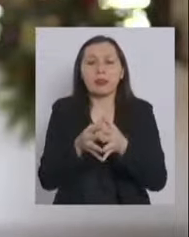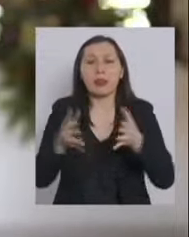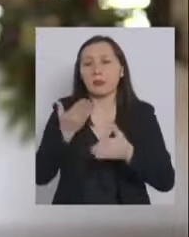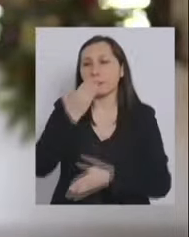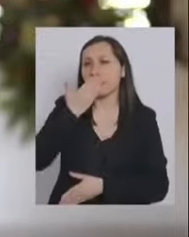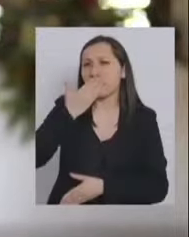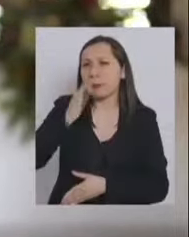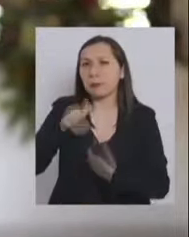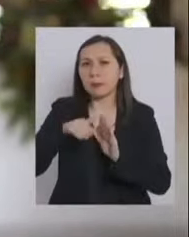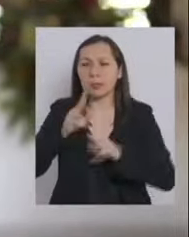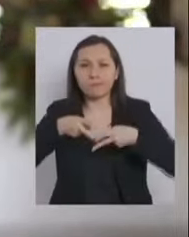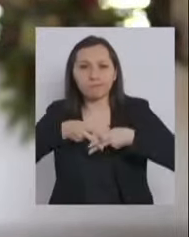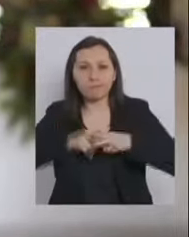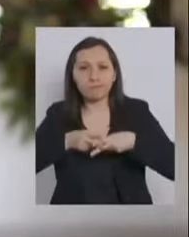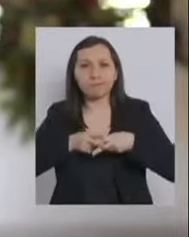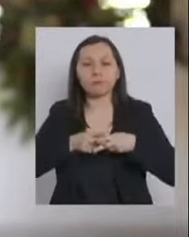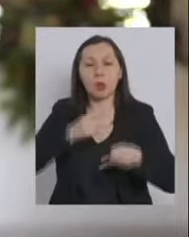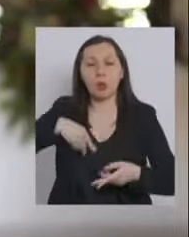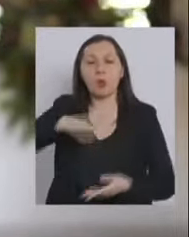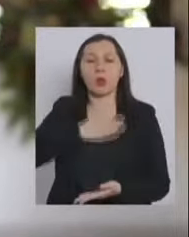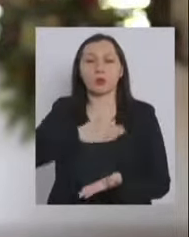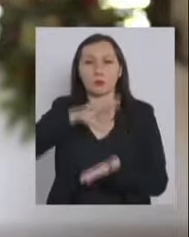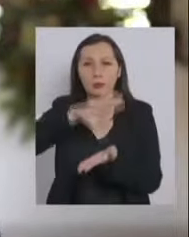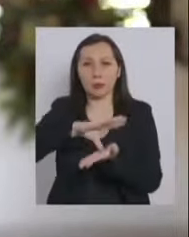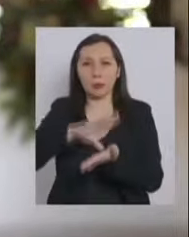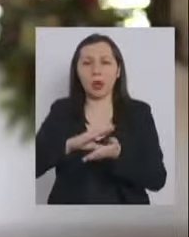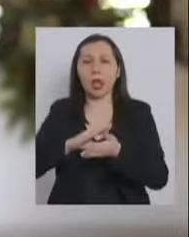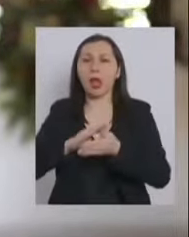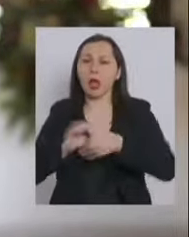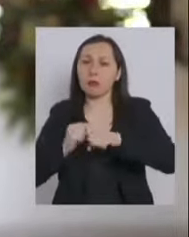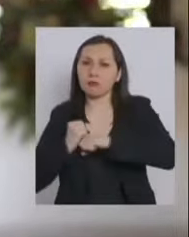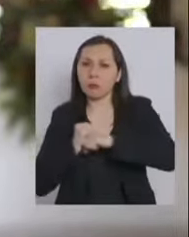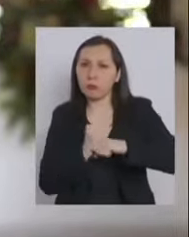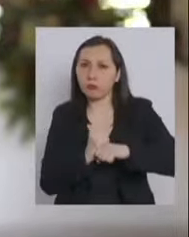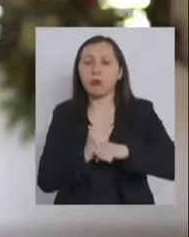a volar en un día de malas condiciones climáticas, ¿no? Sí, y además me imagino esas